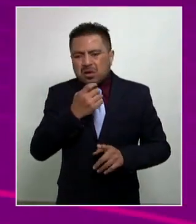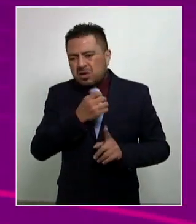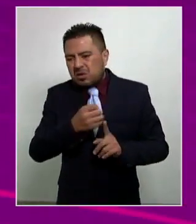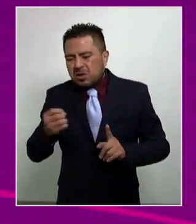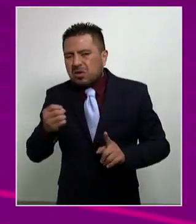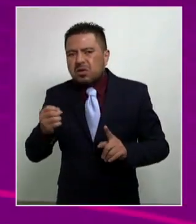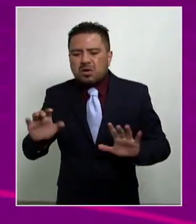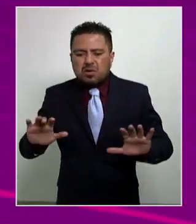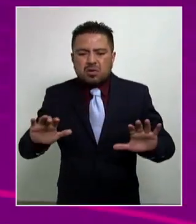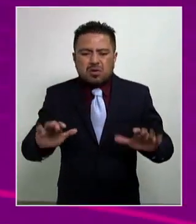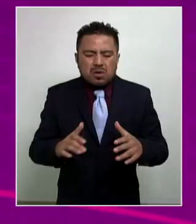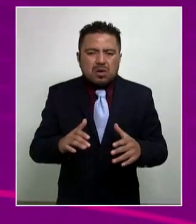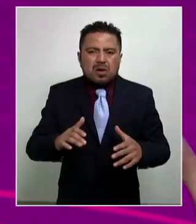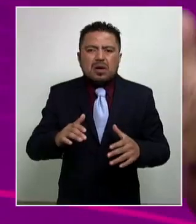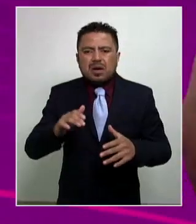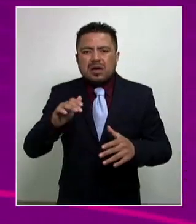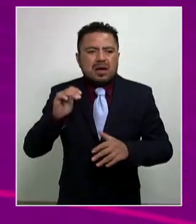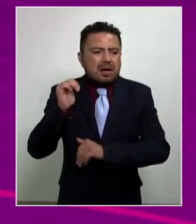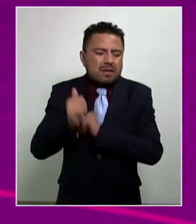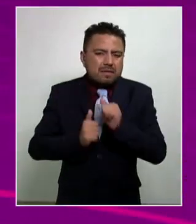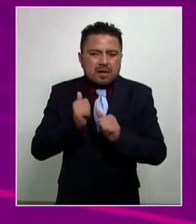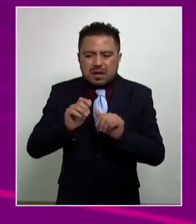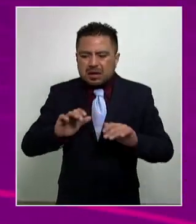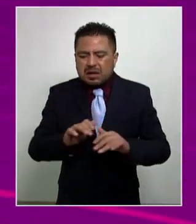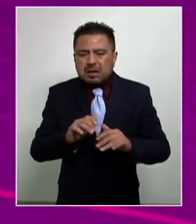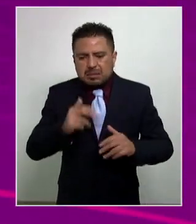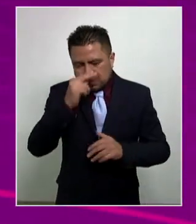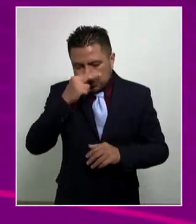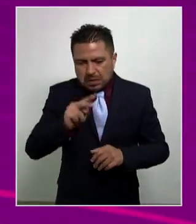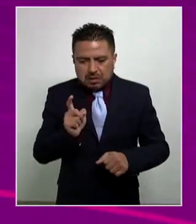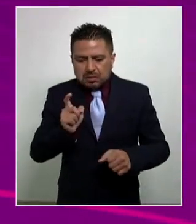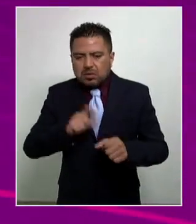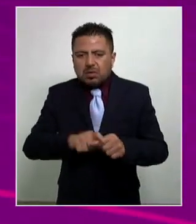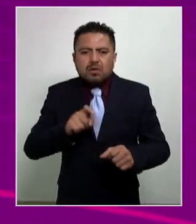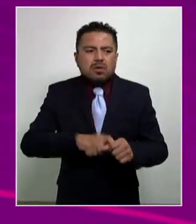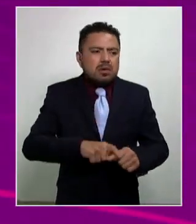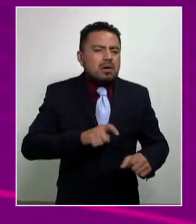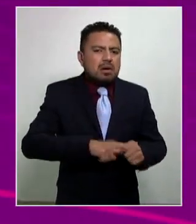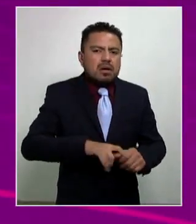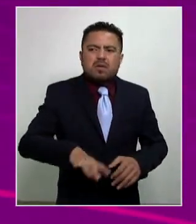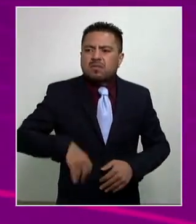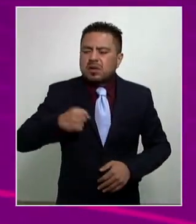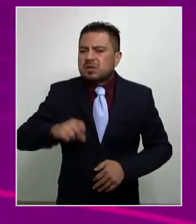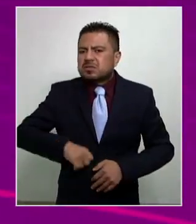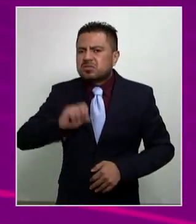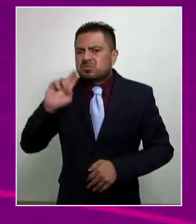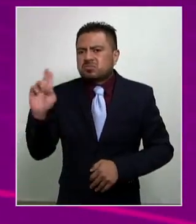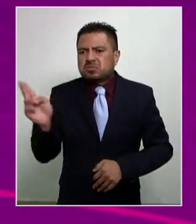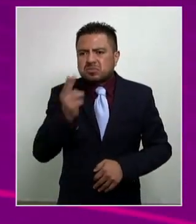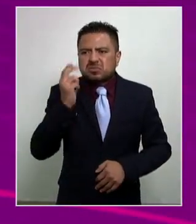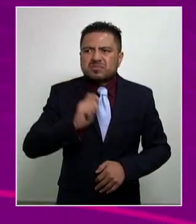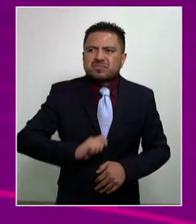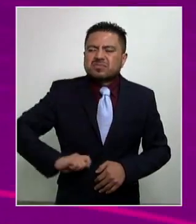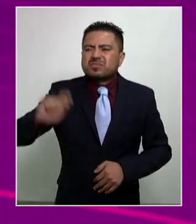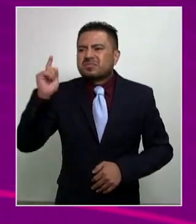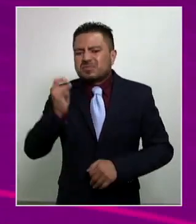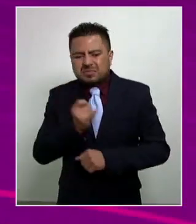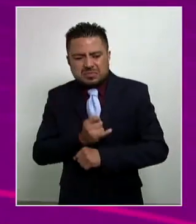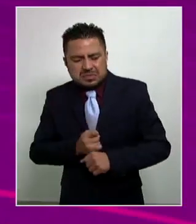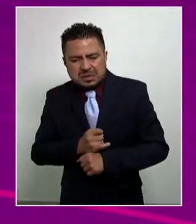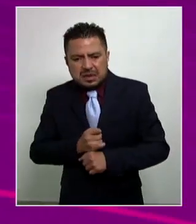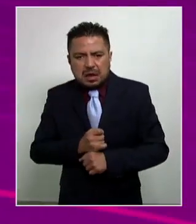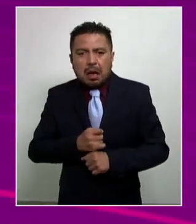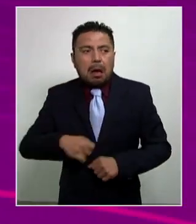las comunidades afromexicanas a la que se fueron sumando los esfuerzos de los académicos, por ejemplo, ¿no?, de todo este